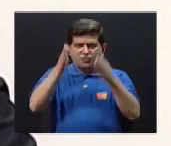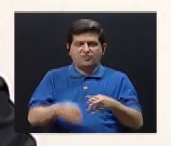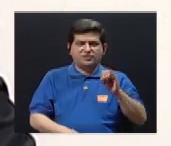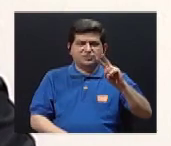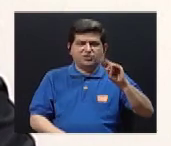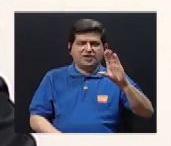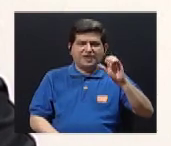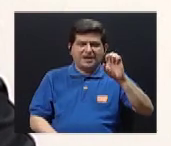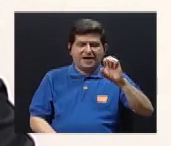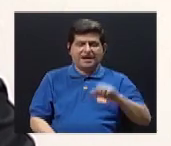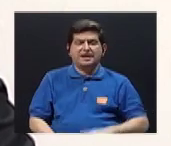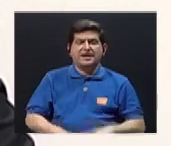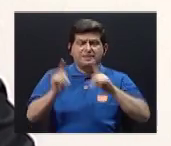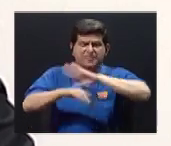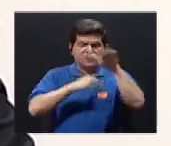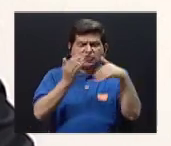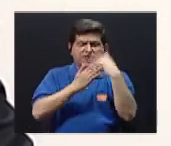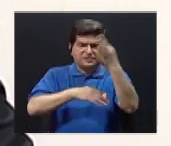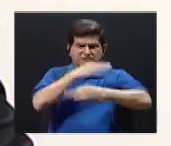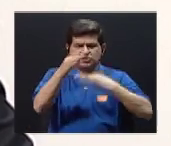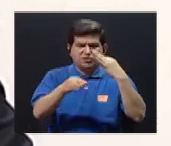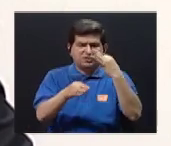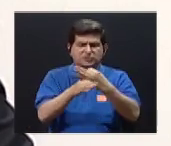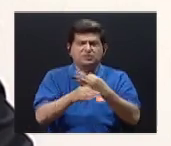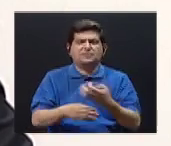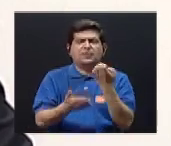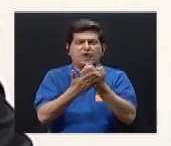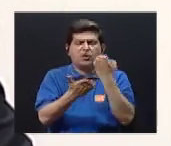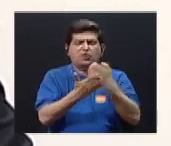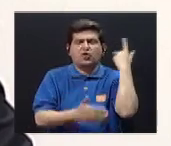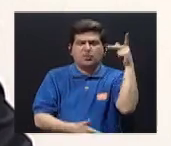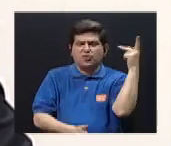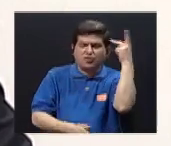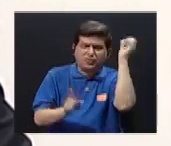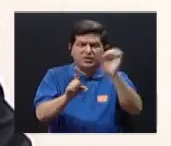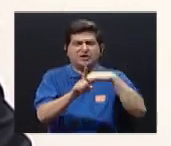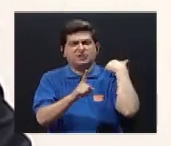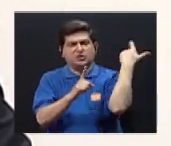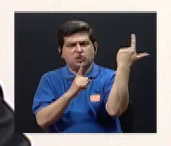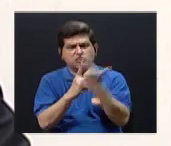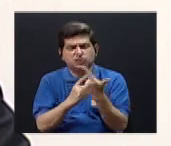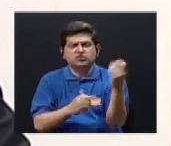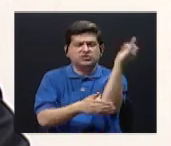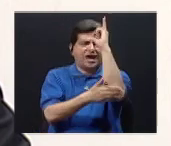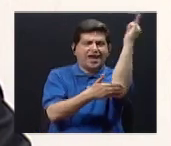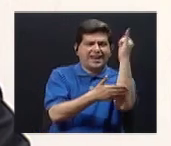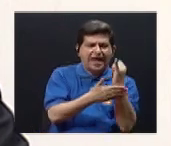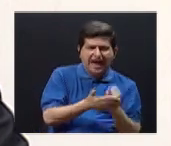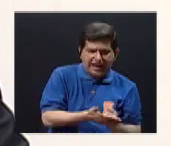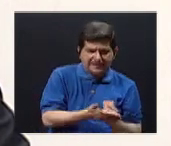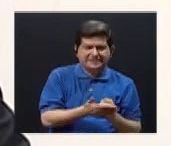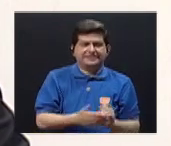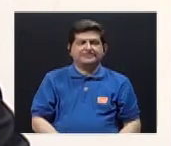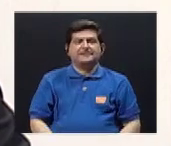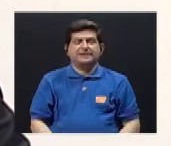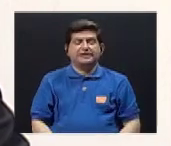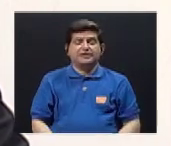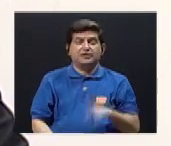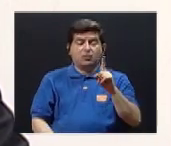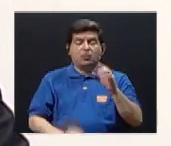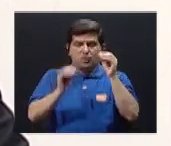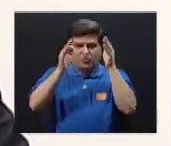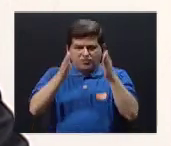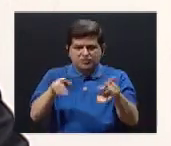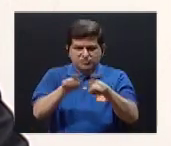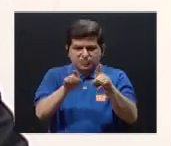de ir a... Cierto. A personas de todas las esferas, de la esfera económica, política, social, Jorge Vargas, sí, artística. Del Estado de la Nación. Sí. Totalmente,